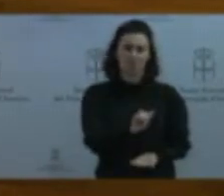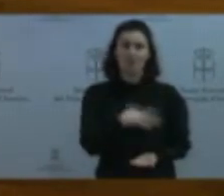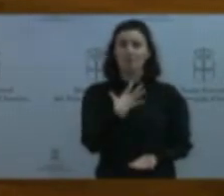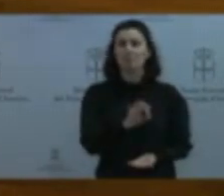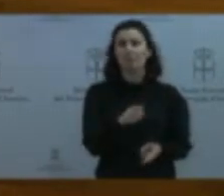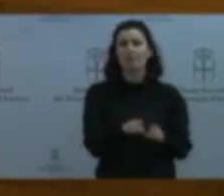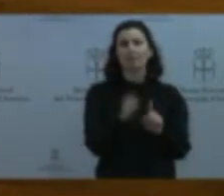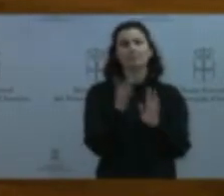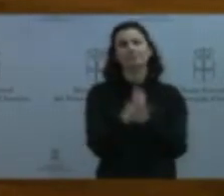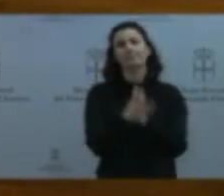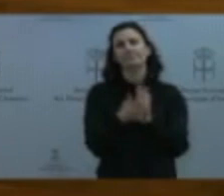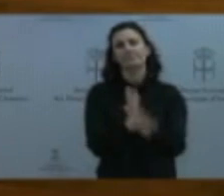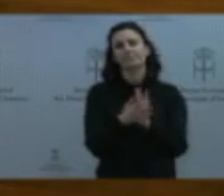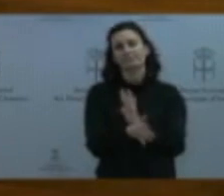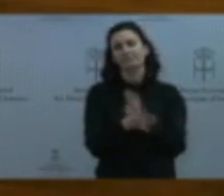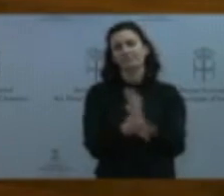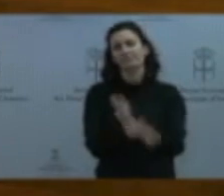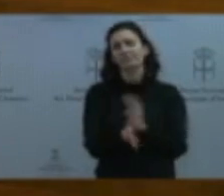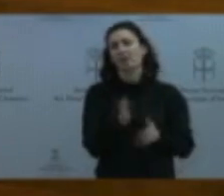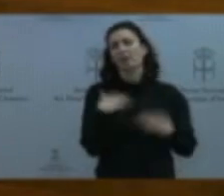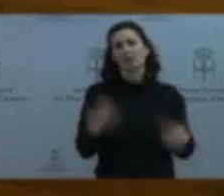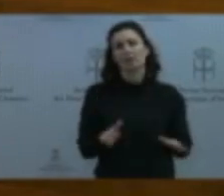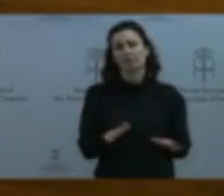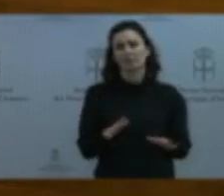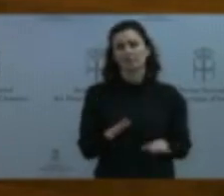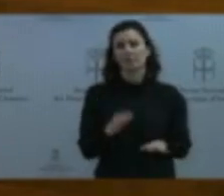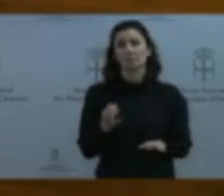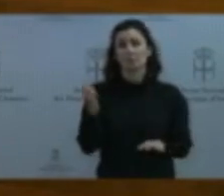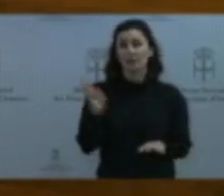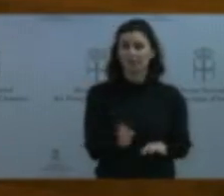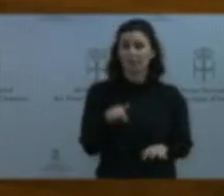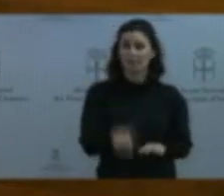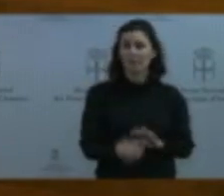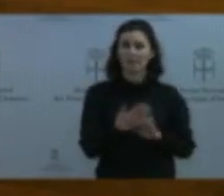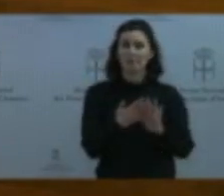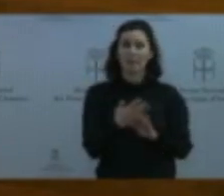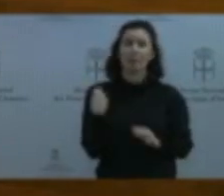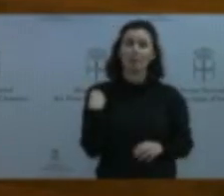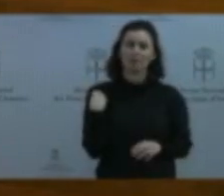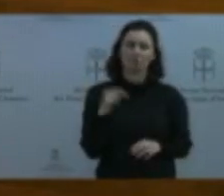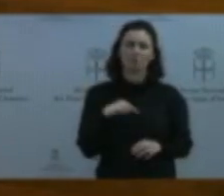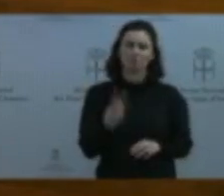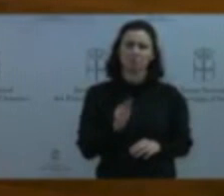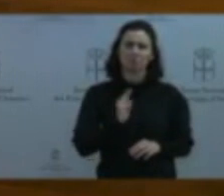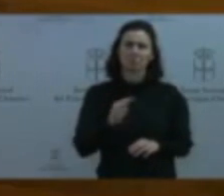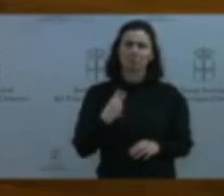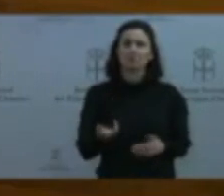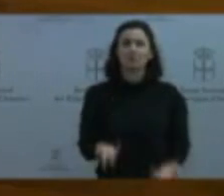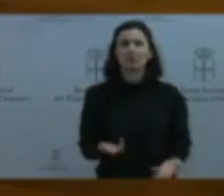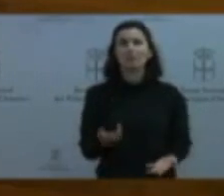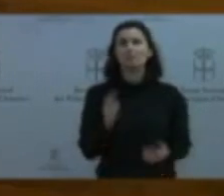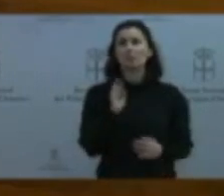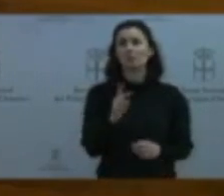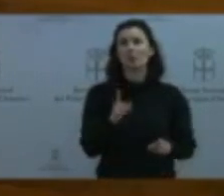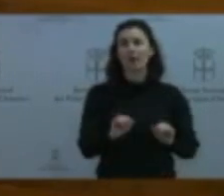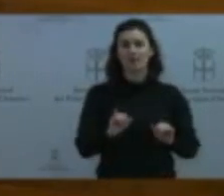usted ha hecho aquí en referencia. Y veo que usted tenía miedo. Y usted además lanzó también alguna